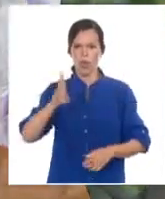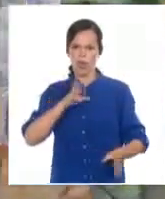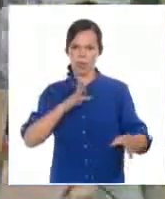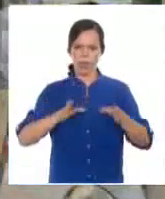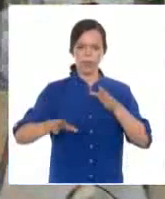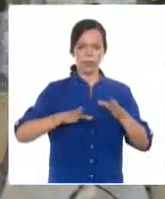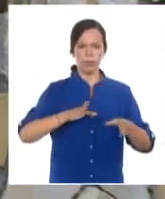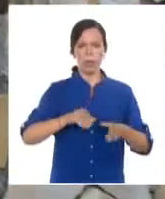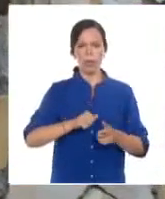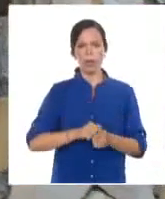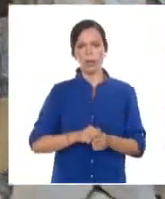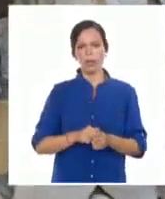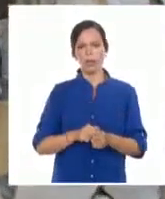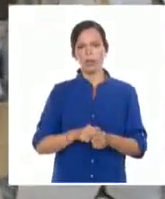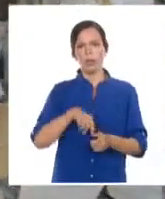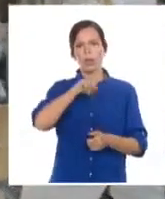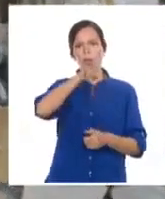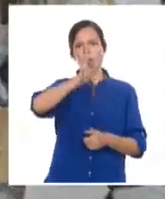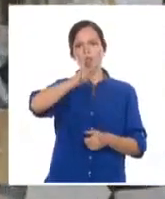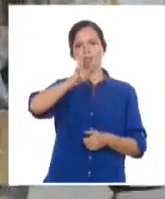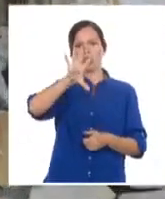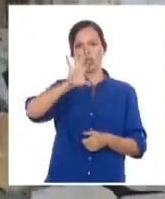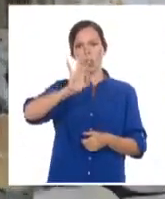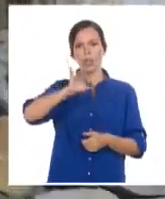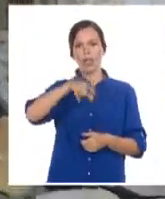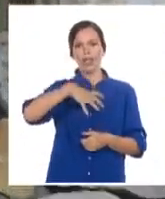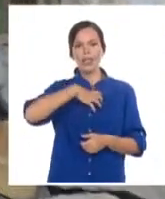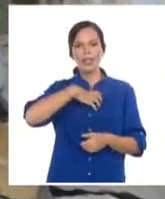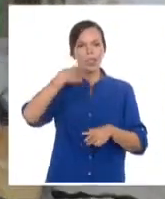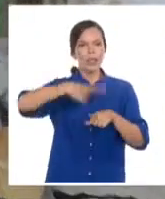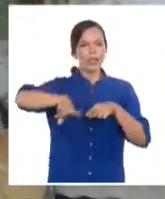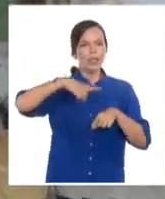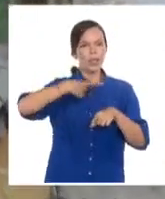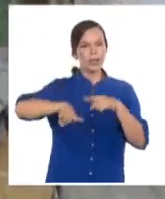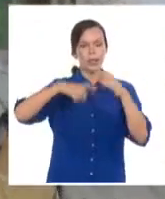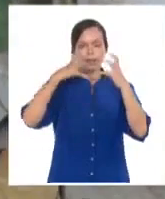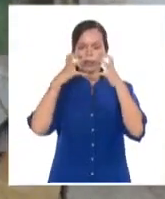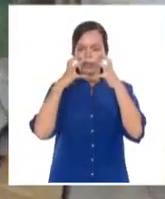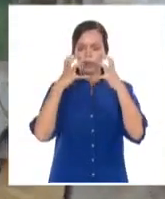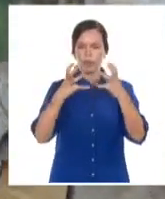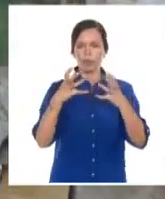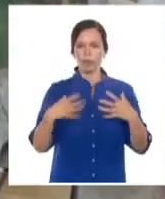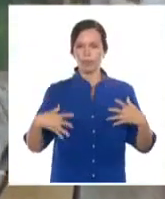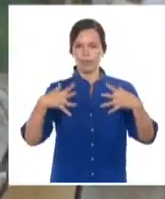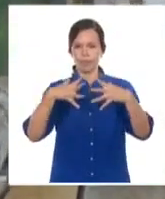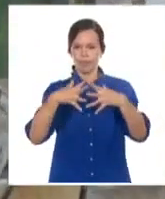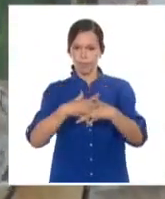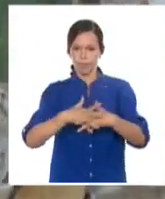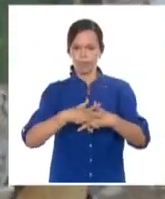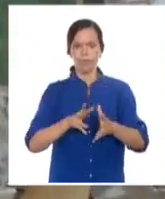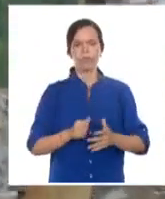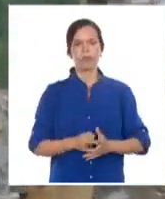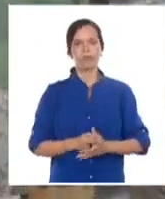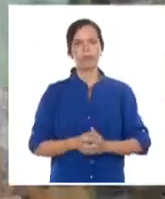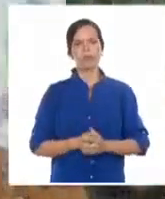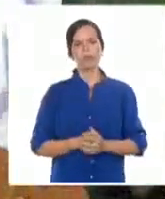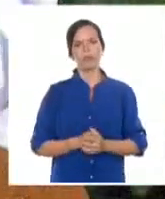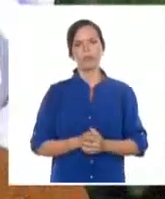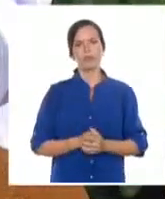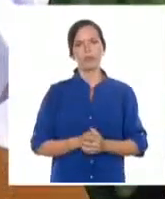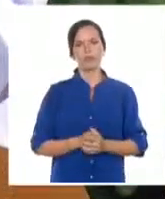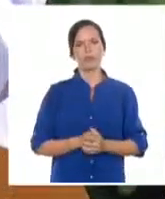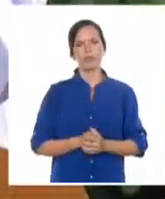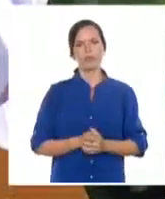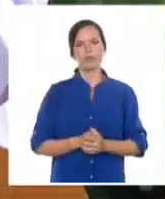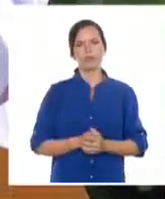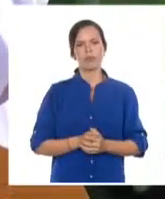siglo tienen episodios que sorprenden semejantes que afianzan rago de continuidad Los Patriotas que